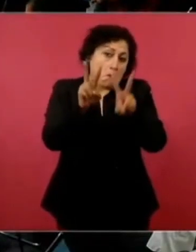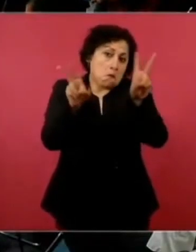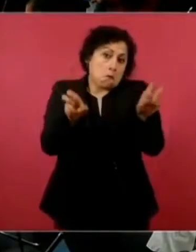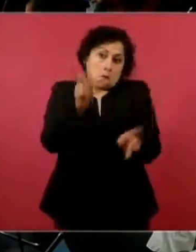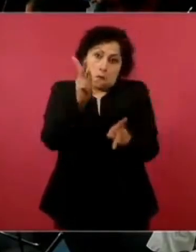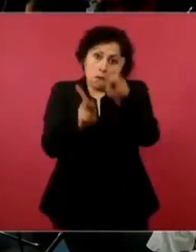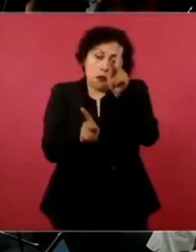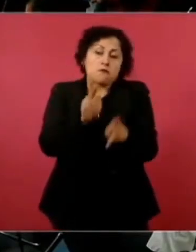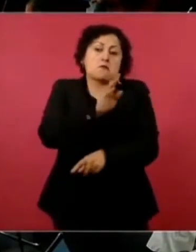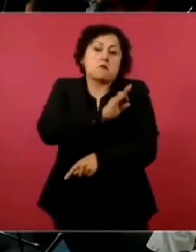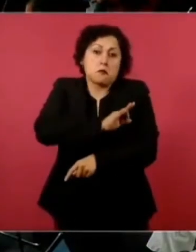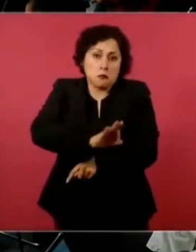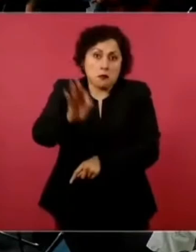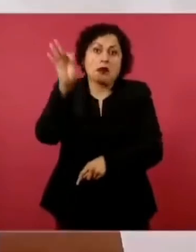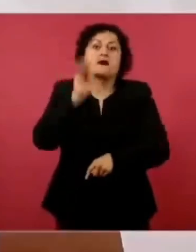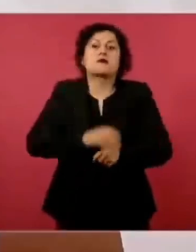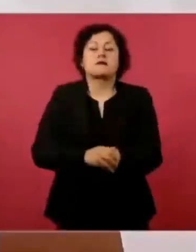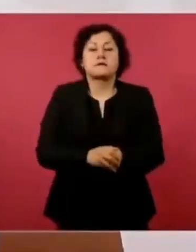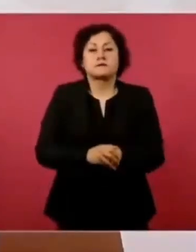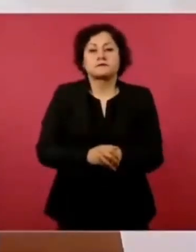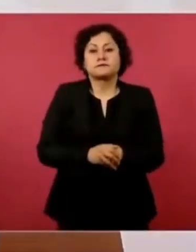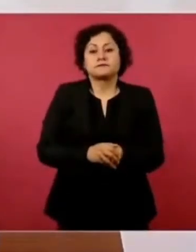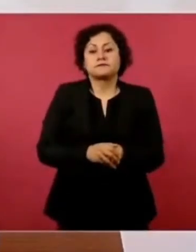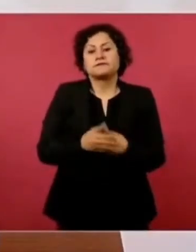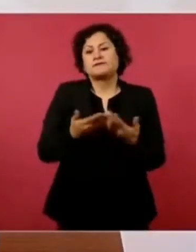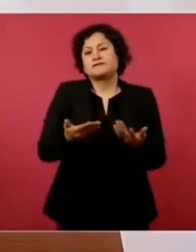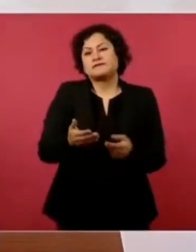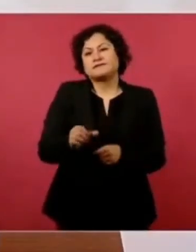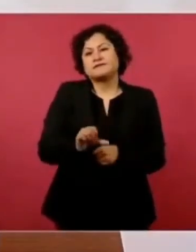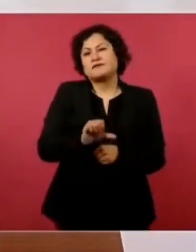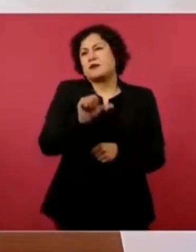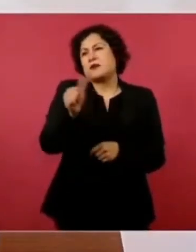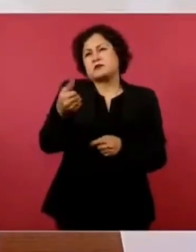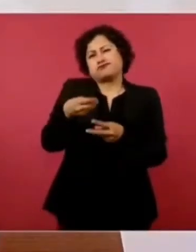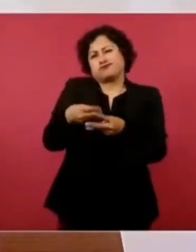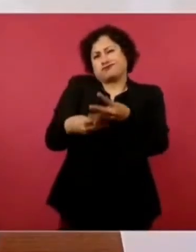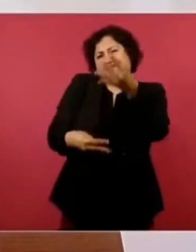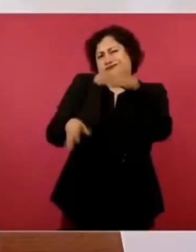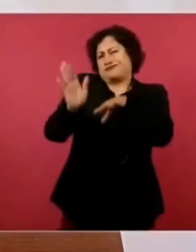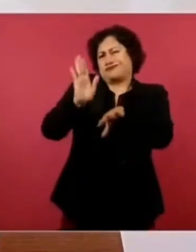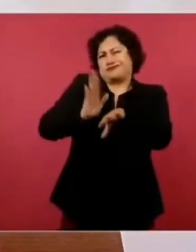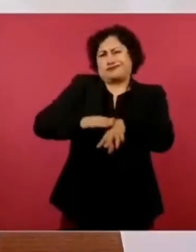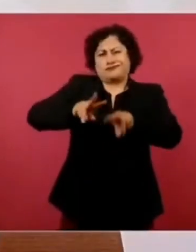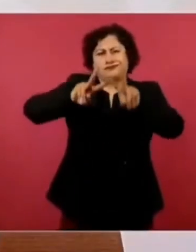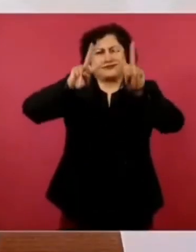y sobre otros temas, tantas cosas que tiene la vida.